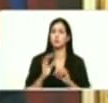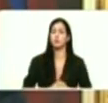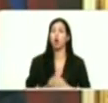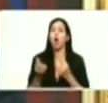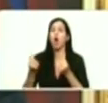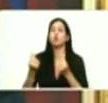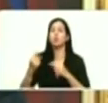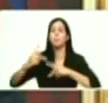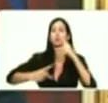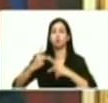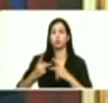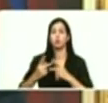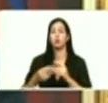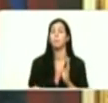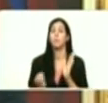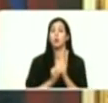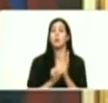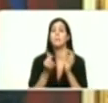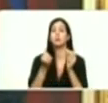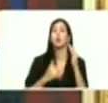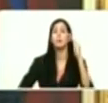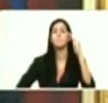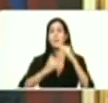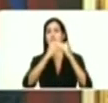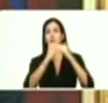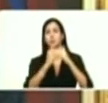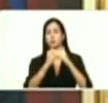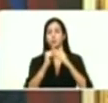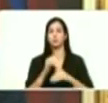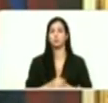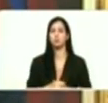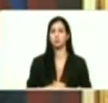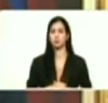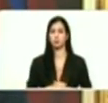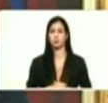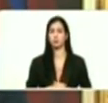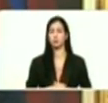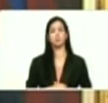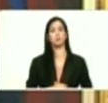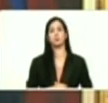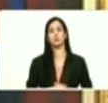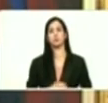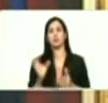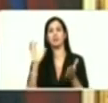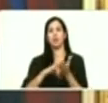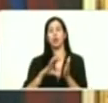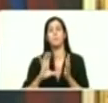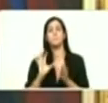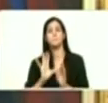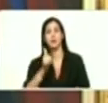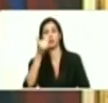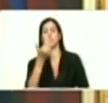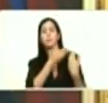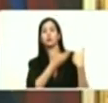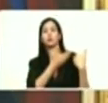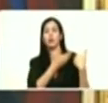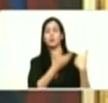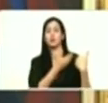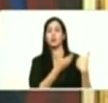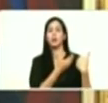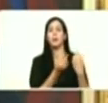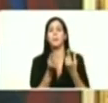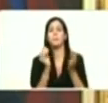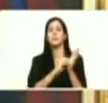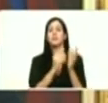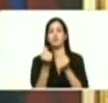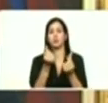y estableciendo precios justos y precios máximos de venta al público vamos a instalar un estado mayor para la implementación del nuevo sistema de fijación de